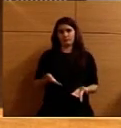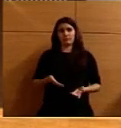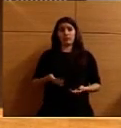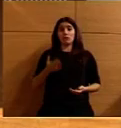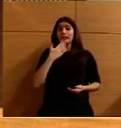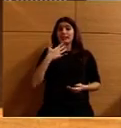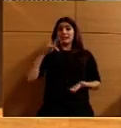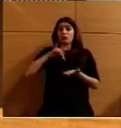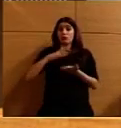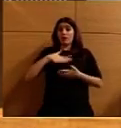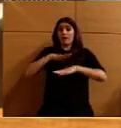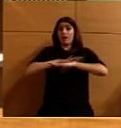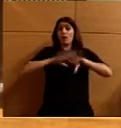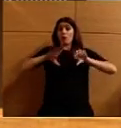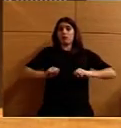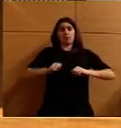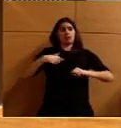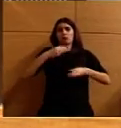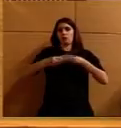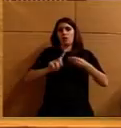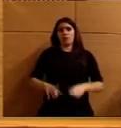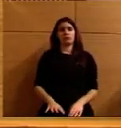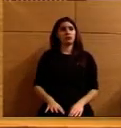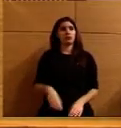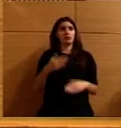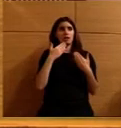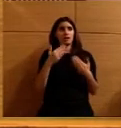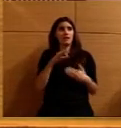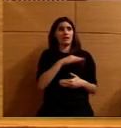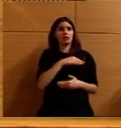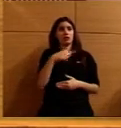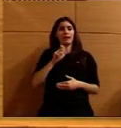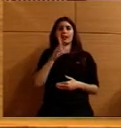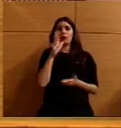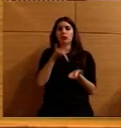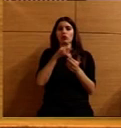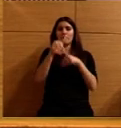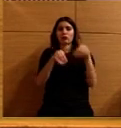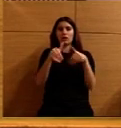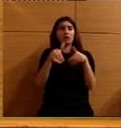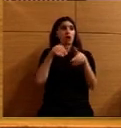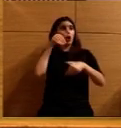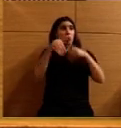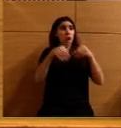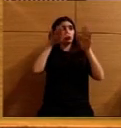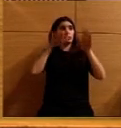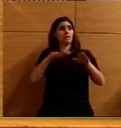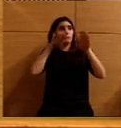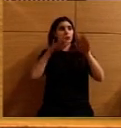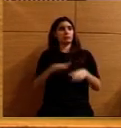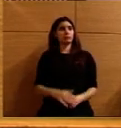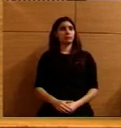donde gobernemos no la aplicaremos. Gracias, señora Gil. Pasemos a la votación. ¿Vota a favor de la proposición?